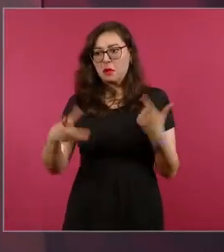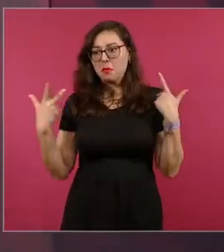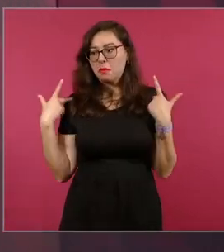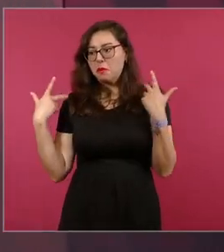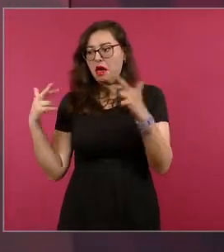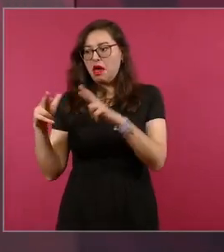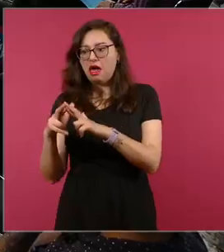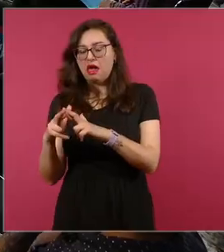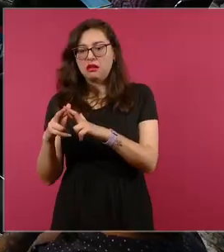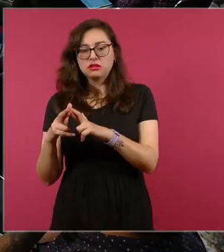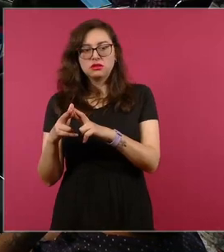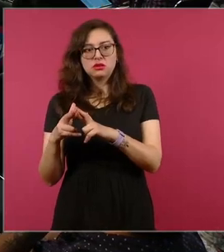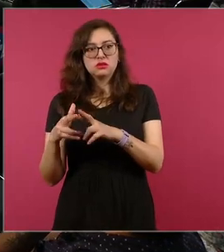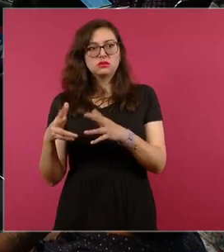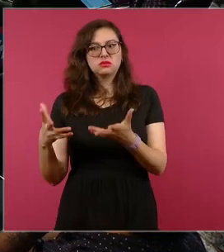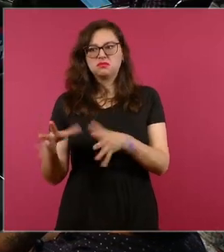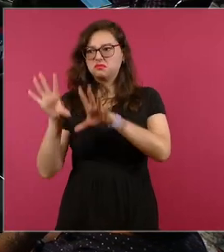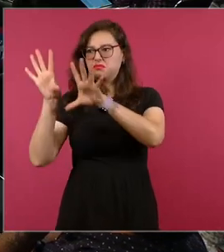criminales confesos.